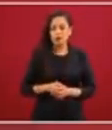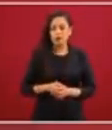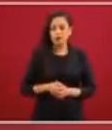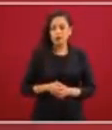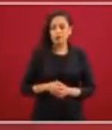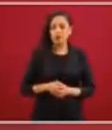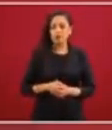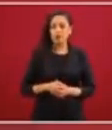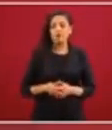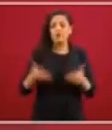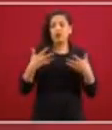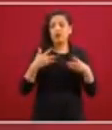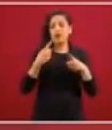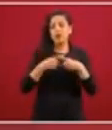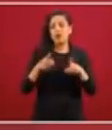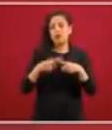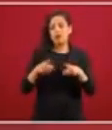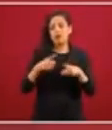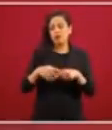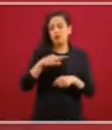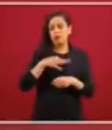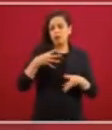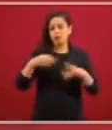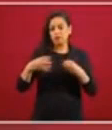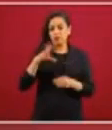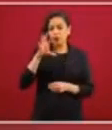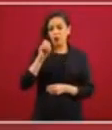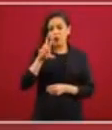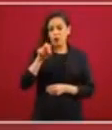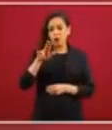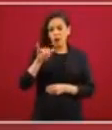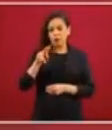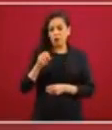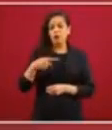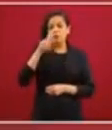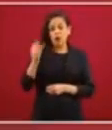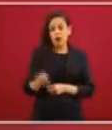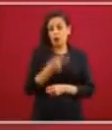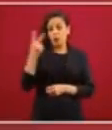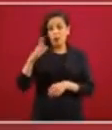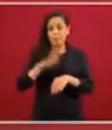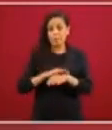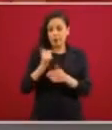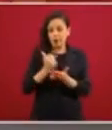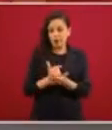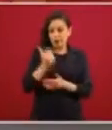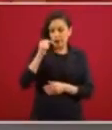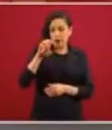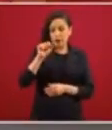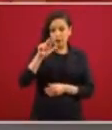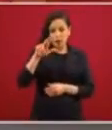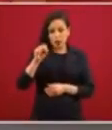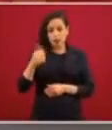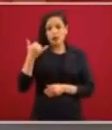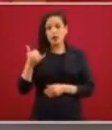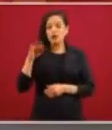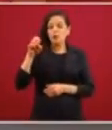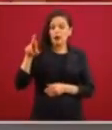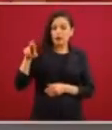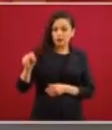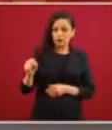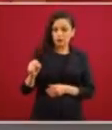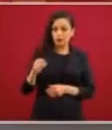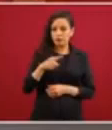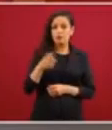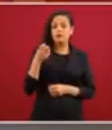hay más de 8 coronavirus, pero los 2 de mayor importancia clínica, SARS y MERS, suponemos que va a dar